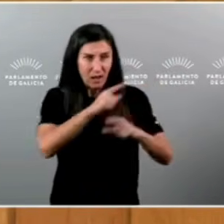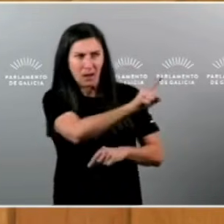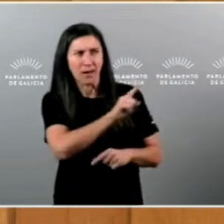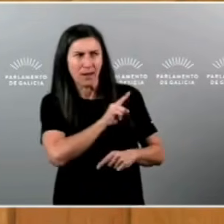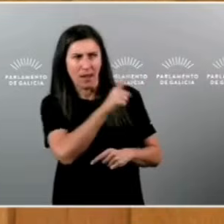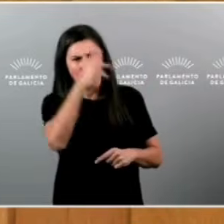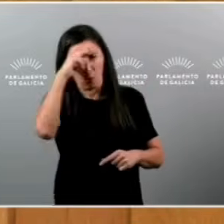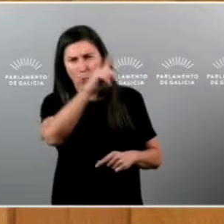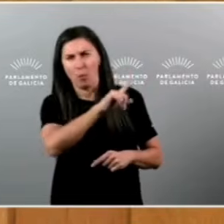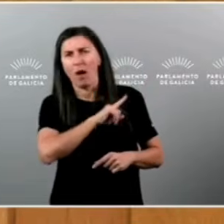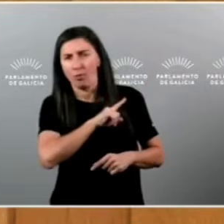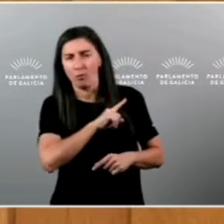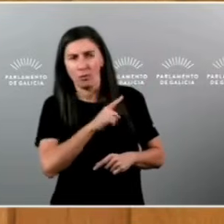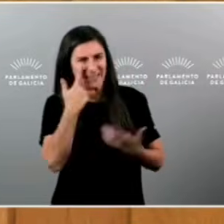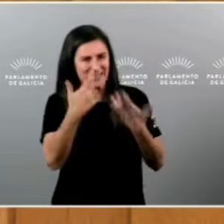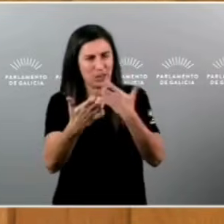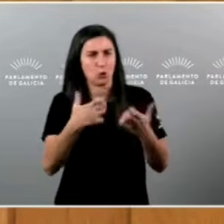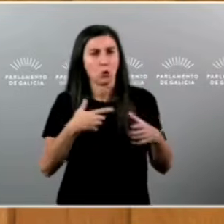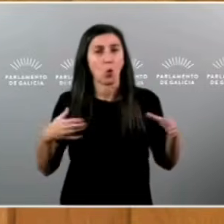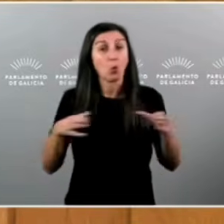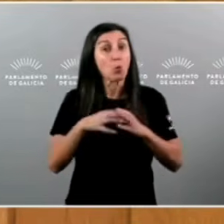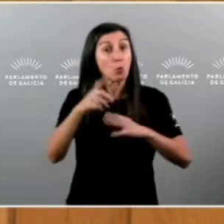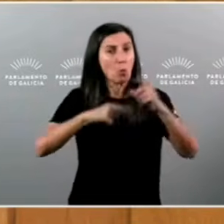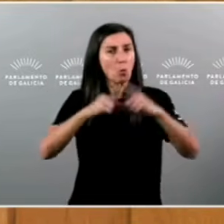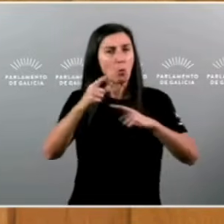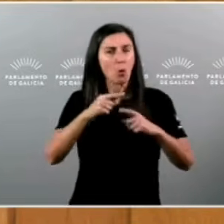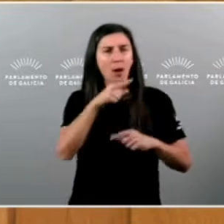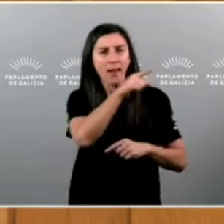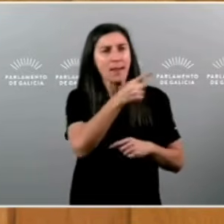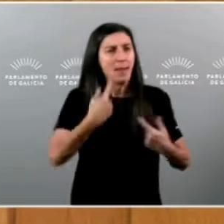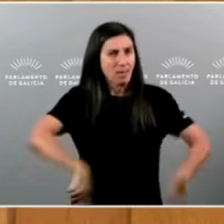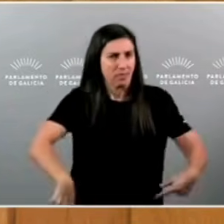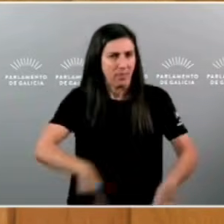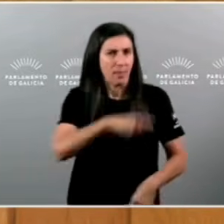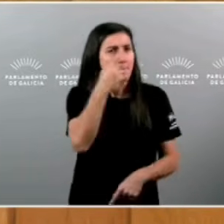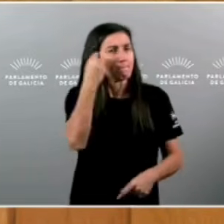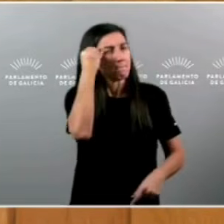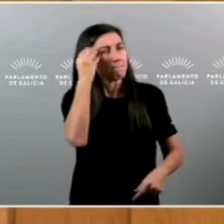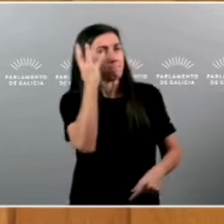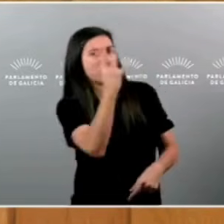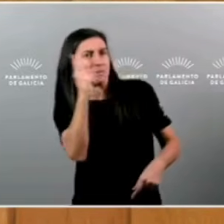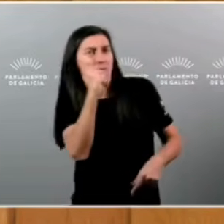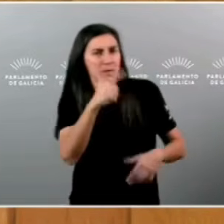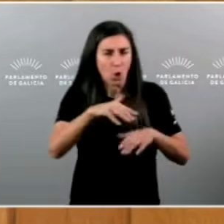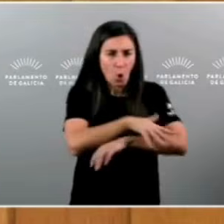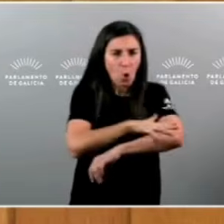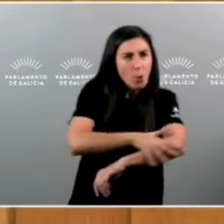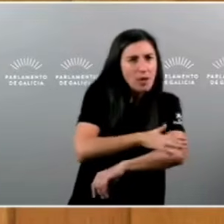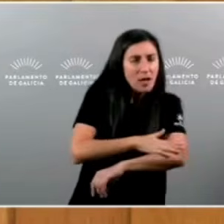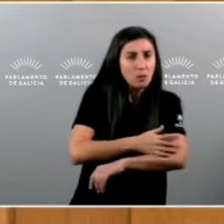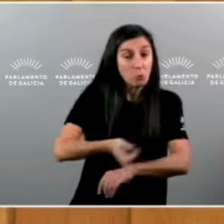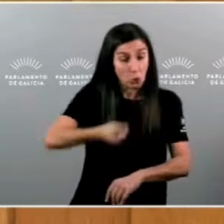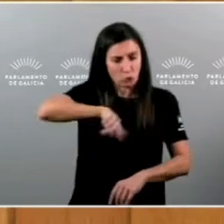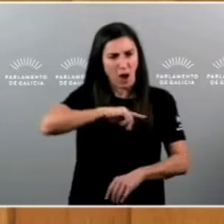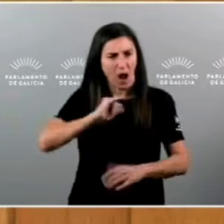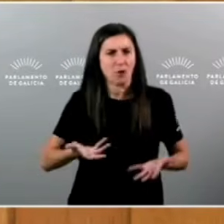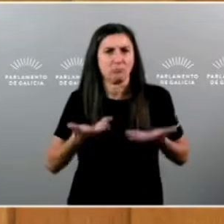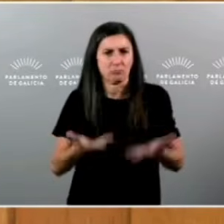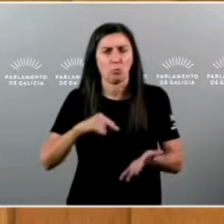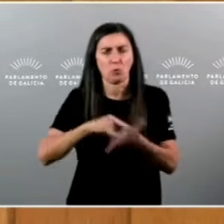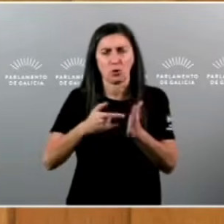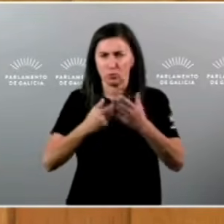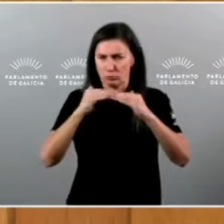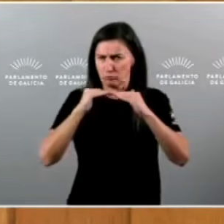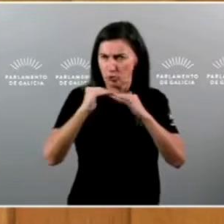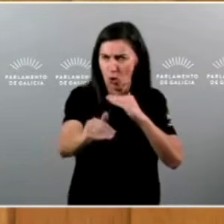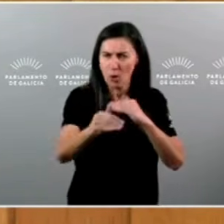preocupa, a forza de goberno que necesita este país, que temos un proxecto sólido para ofrecerlle ás galegas e aos galegos para mellorar as